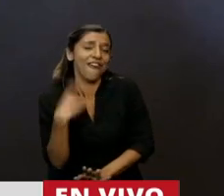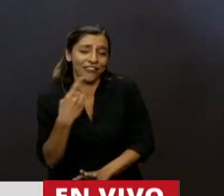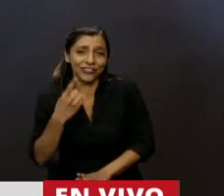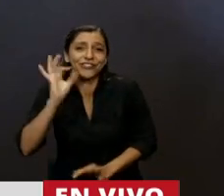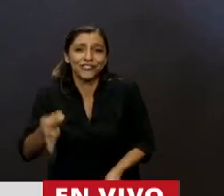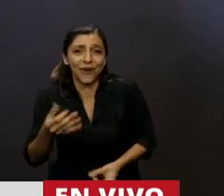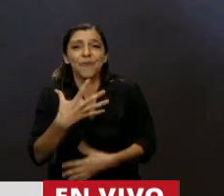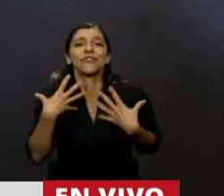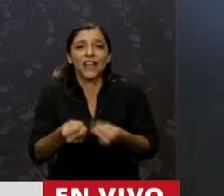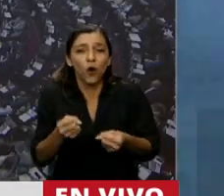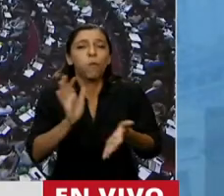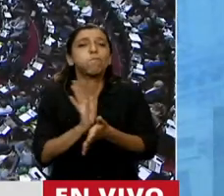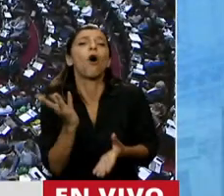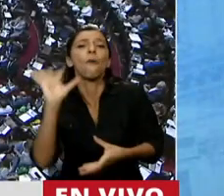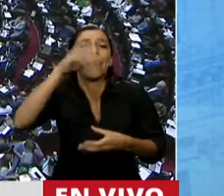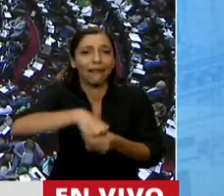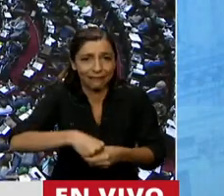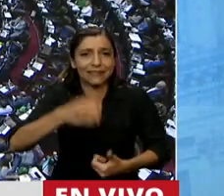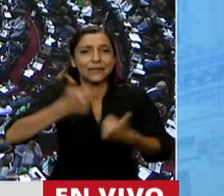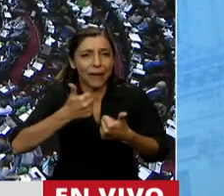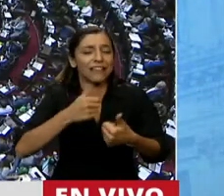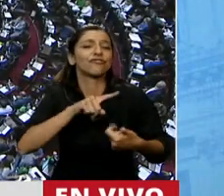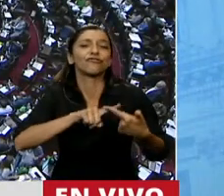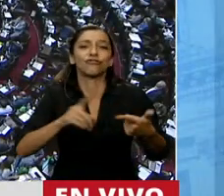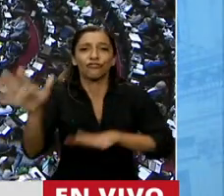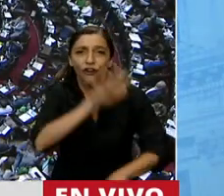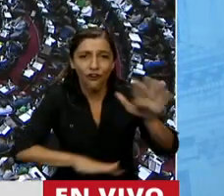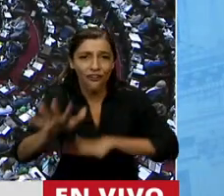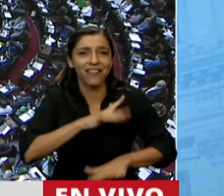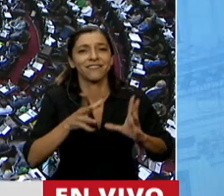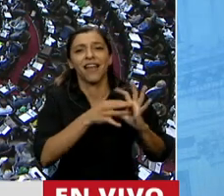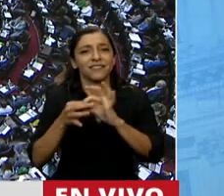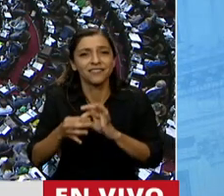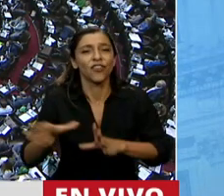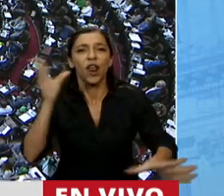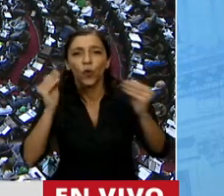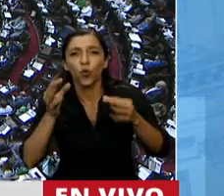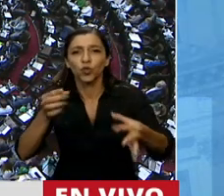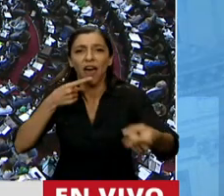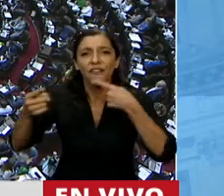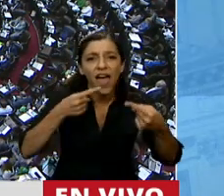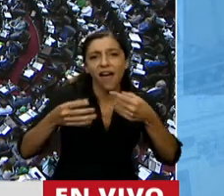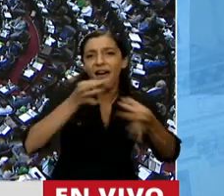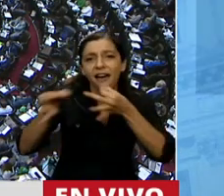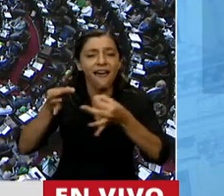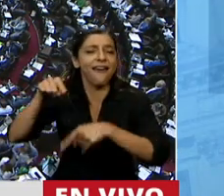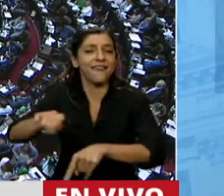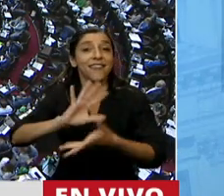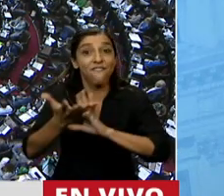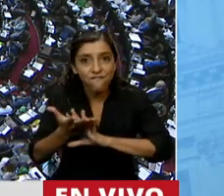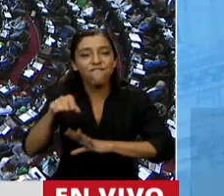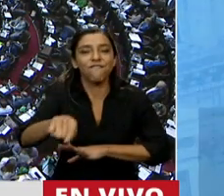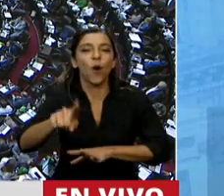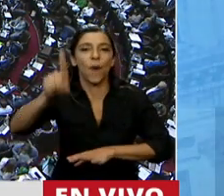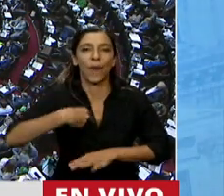con participación, con organización, con escucha, con diálogo, como hemos hecho a lo largo de